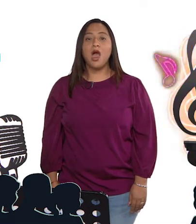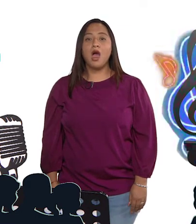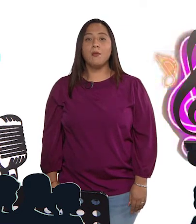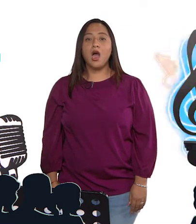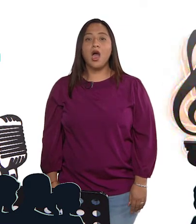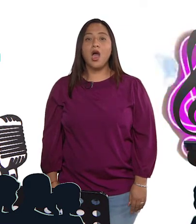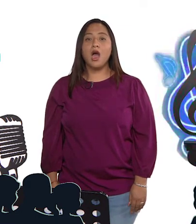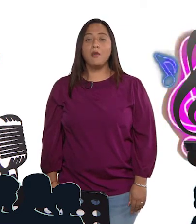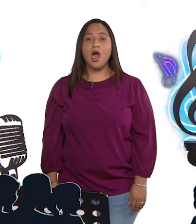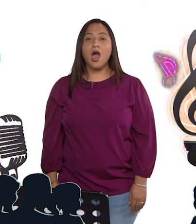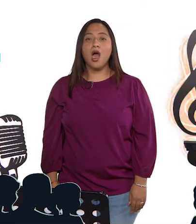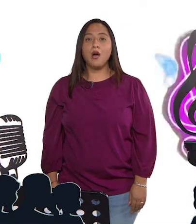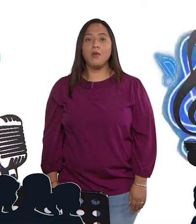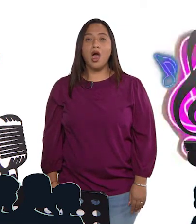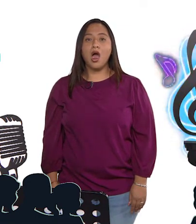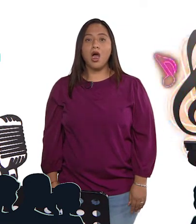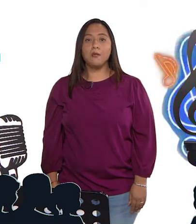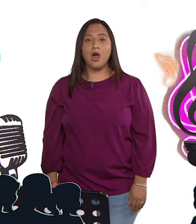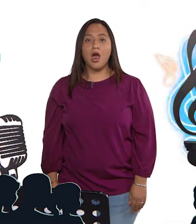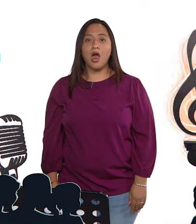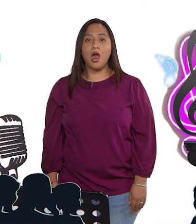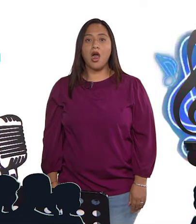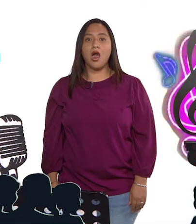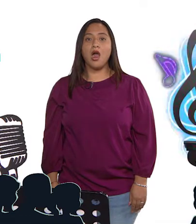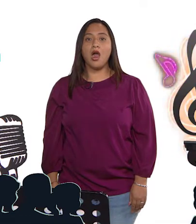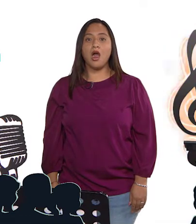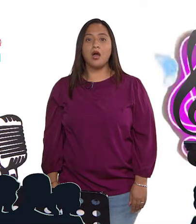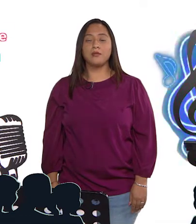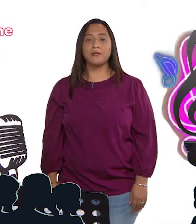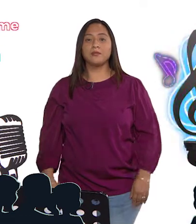me me me me me